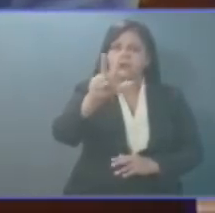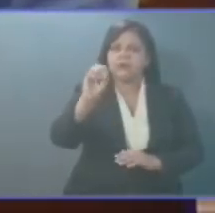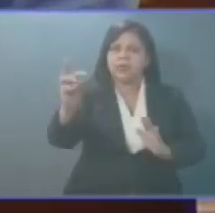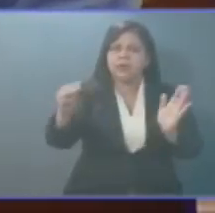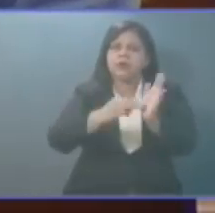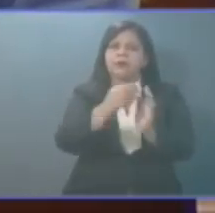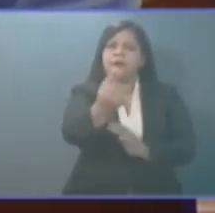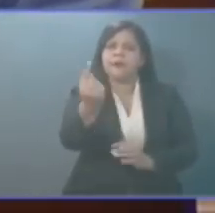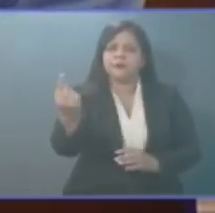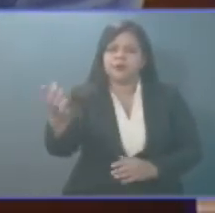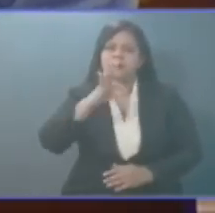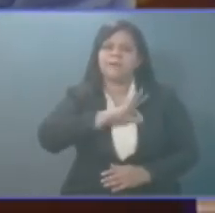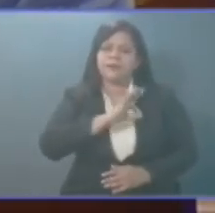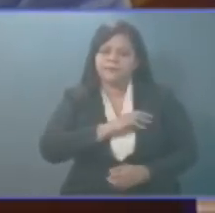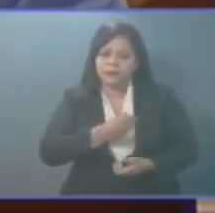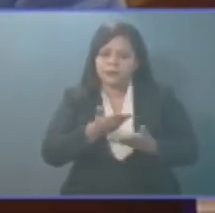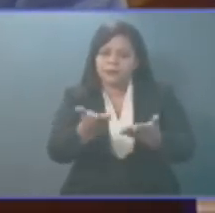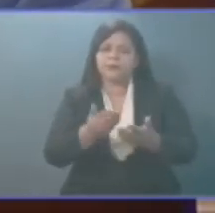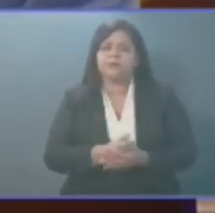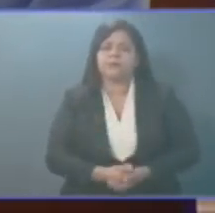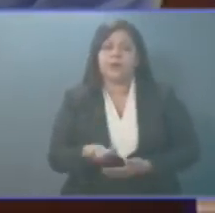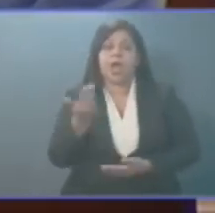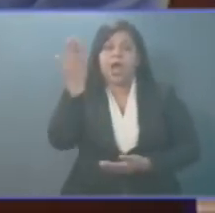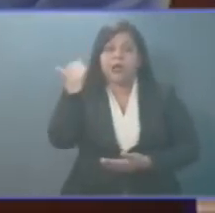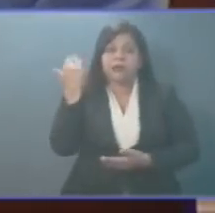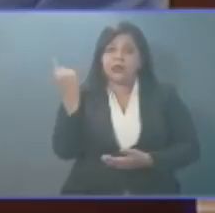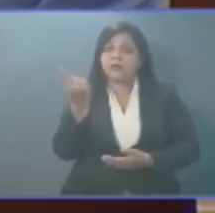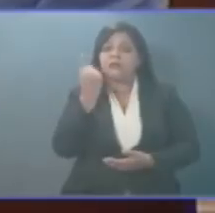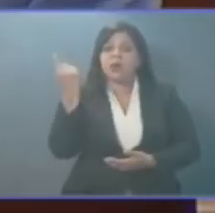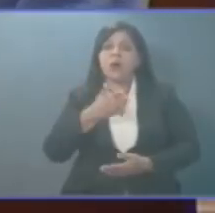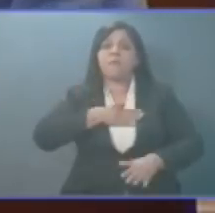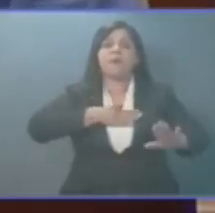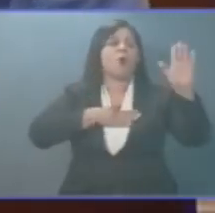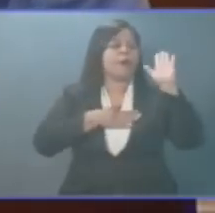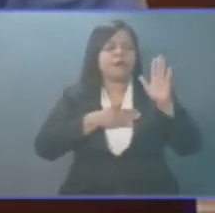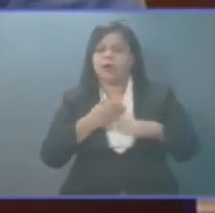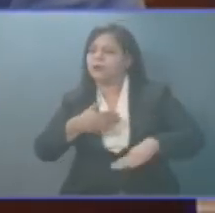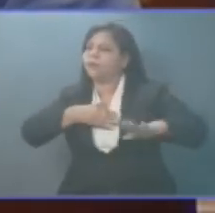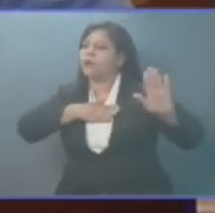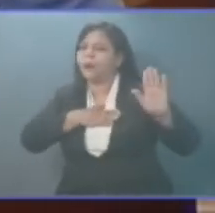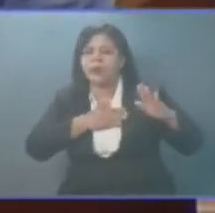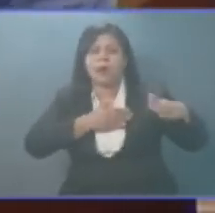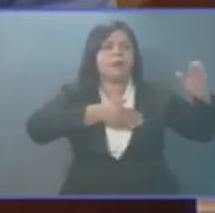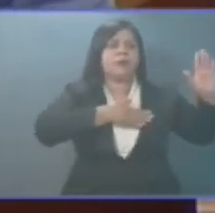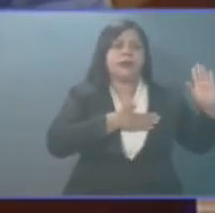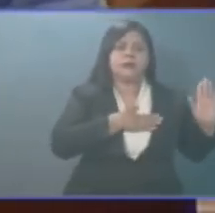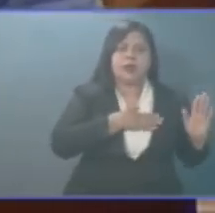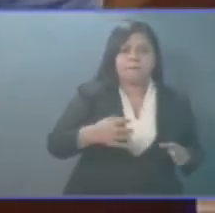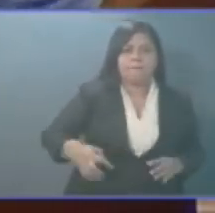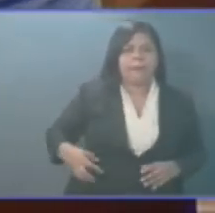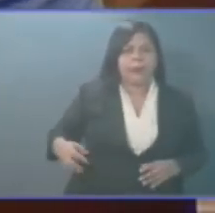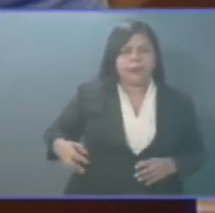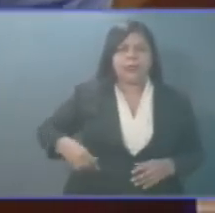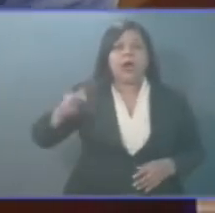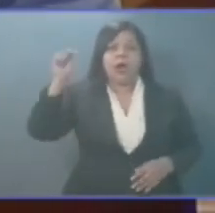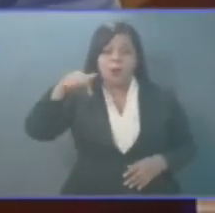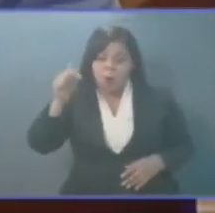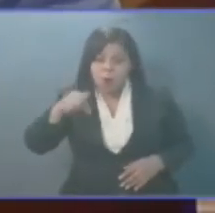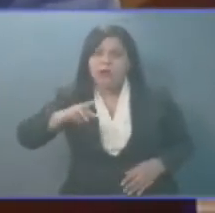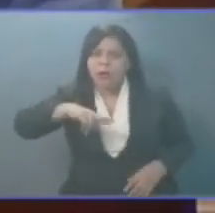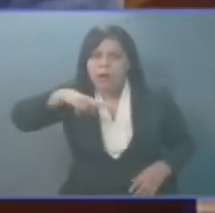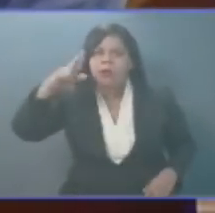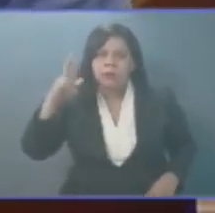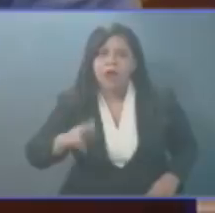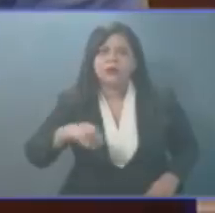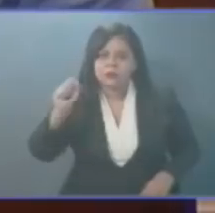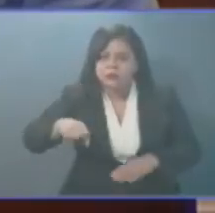personas. Antes las obras solo se quedaban en promesas vacías. Ahora la diferencia del pasado es que las obras sí